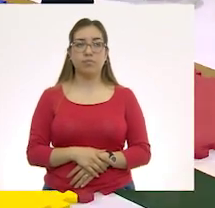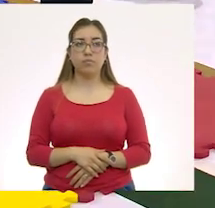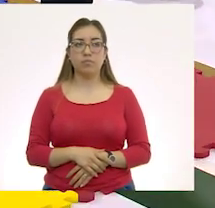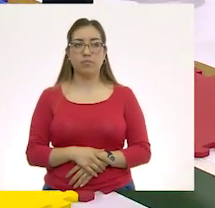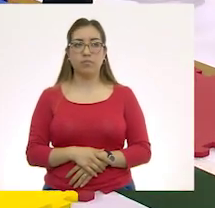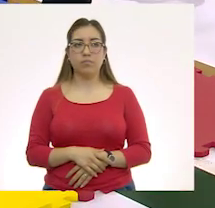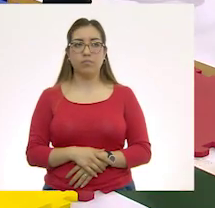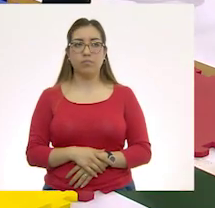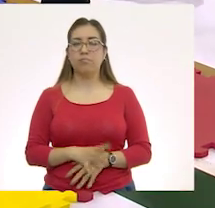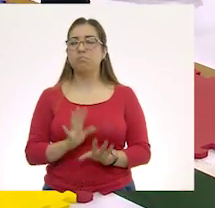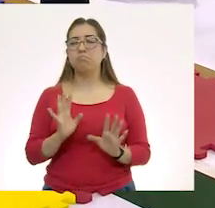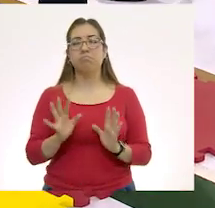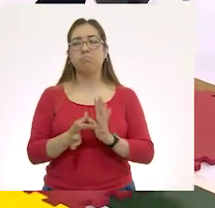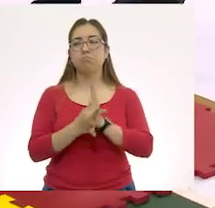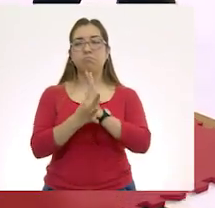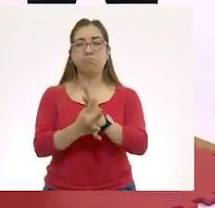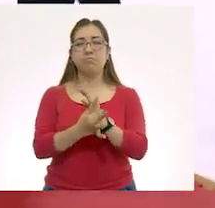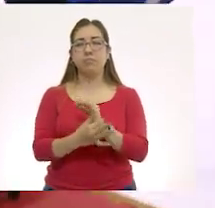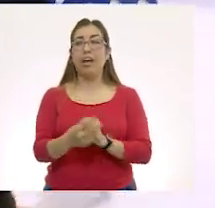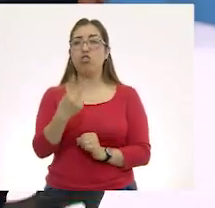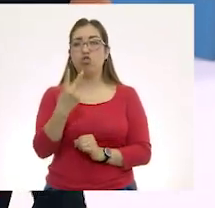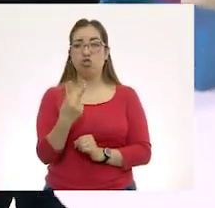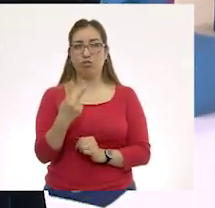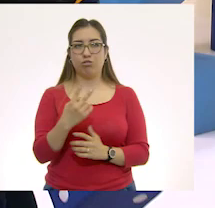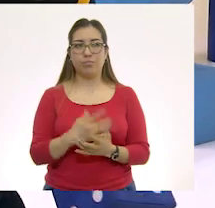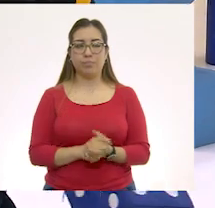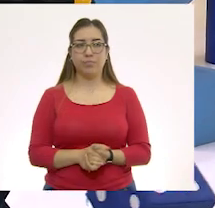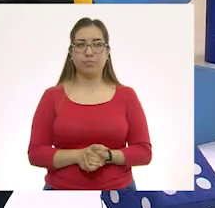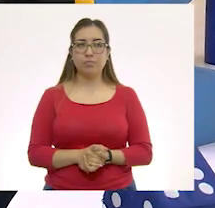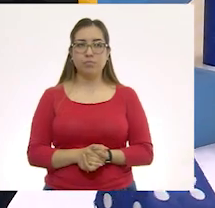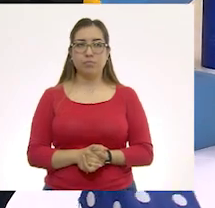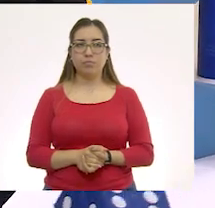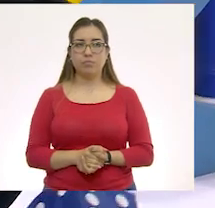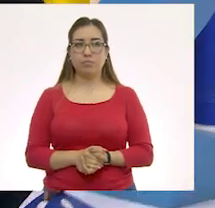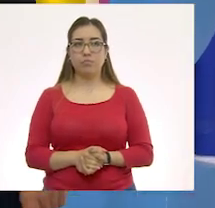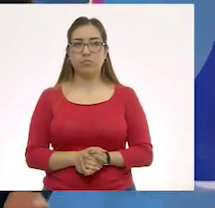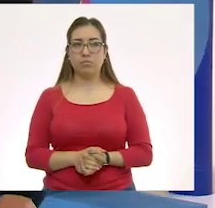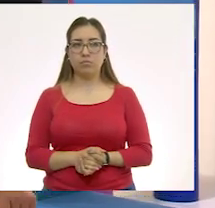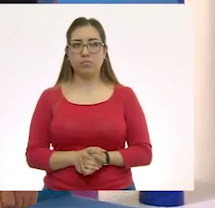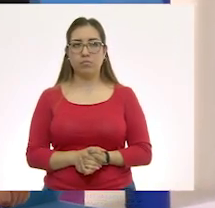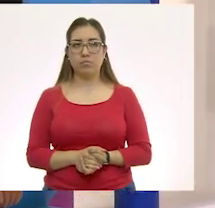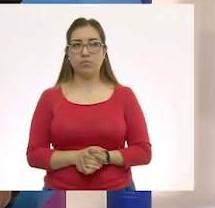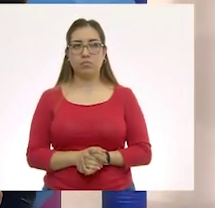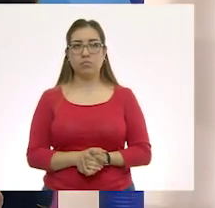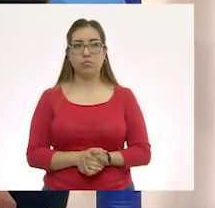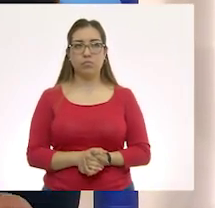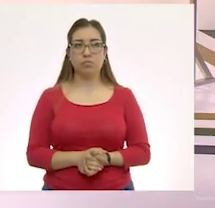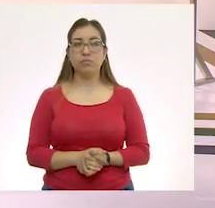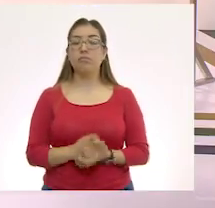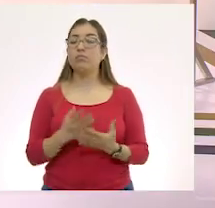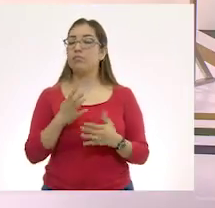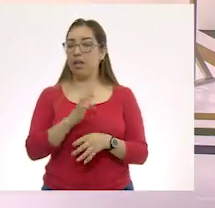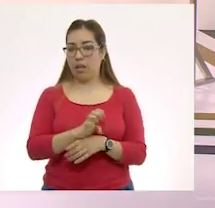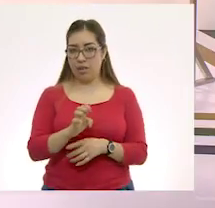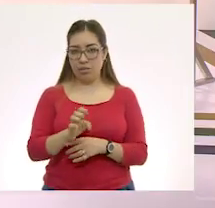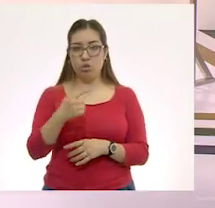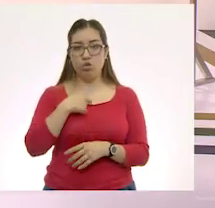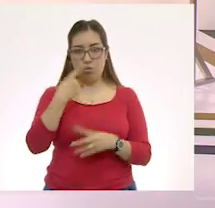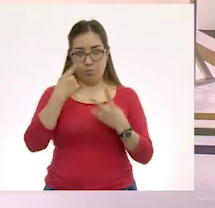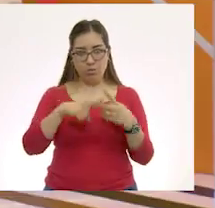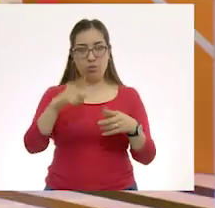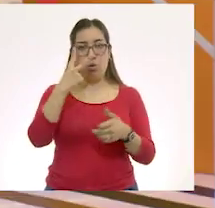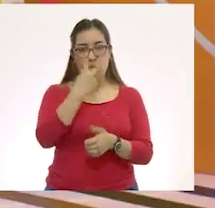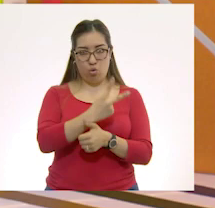pensamos que cae en el número 2 entonces mi sucesión va a ser del número de dos en